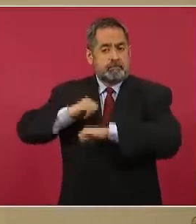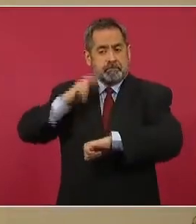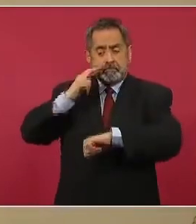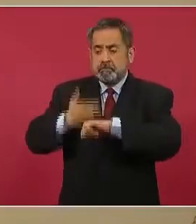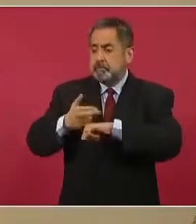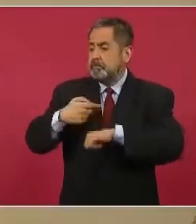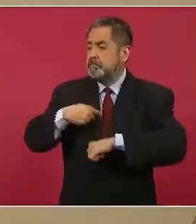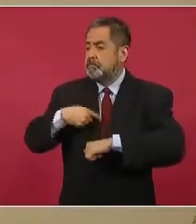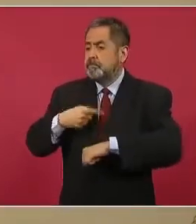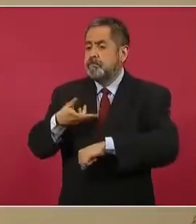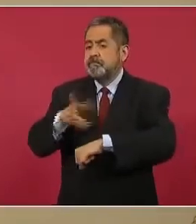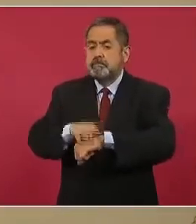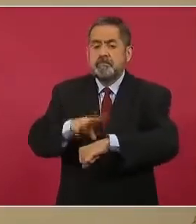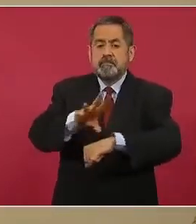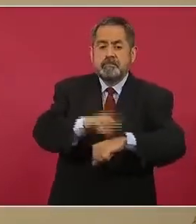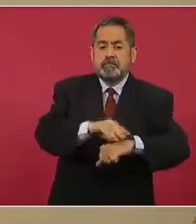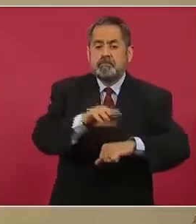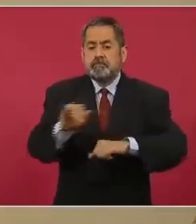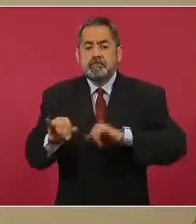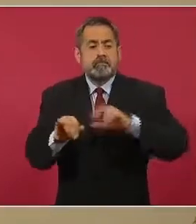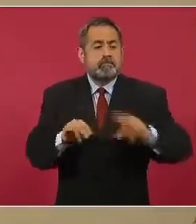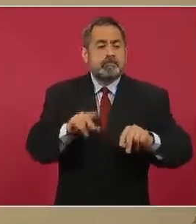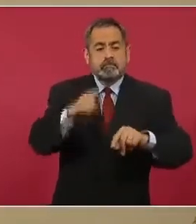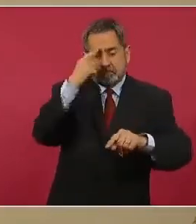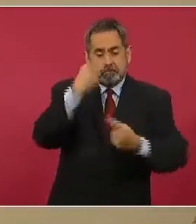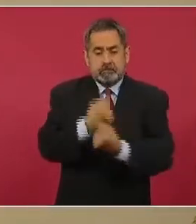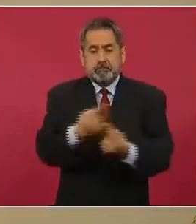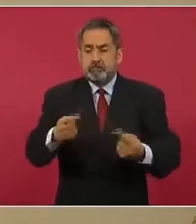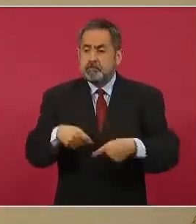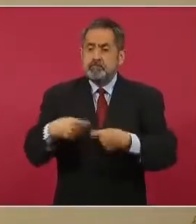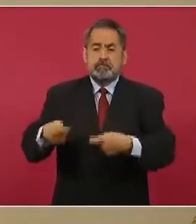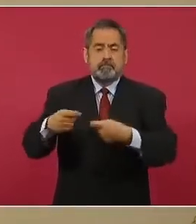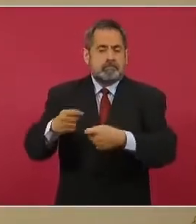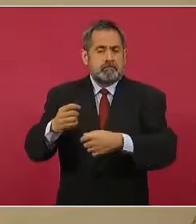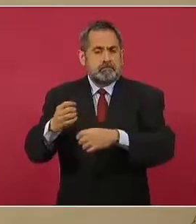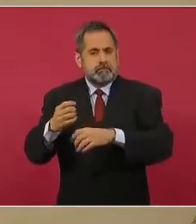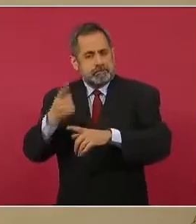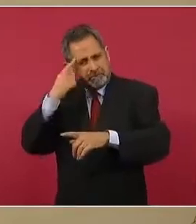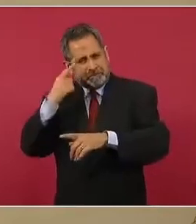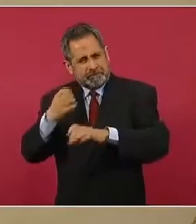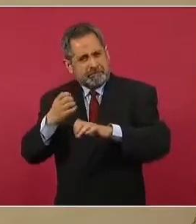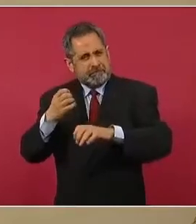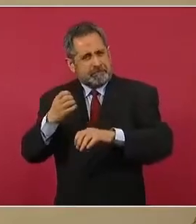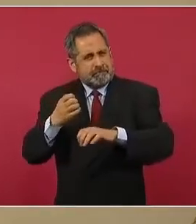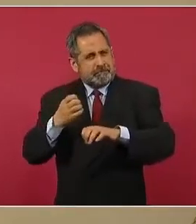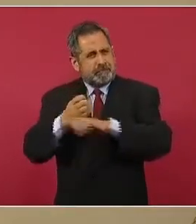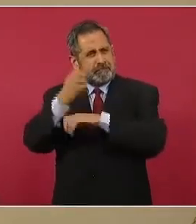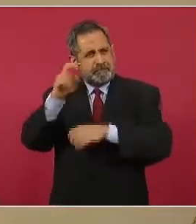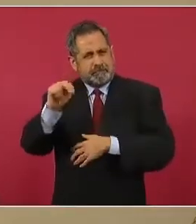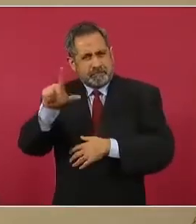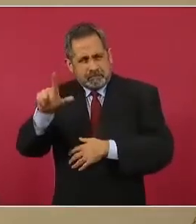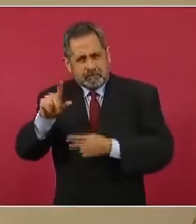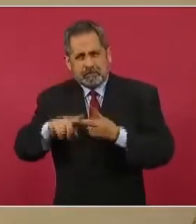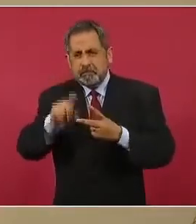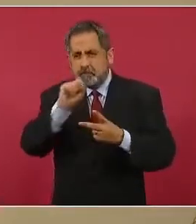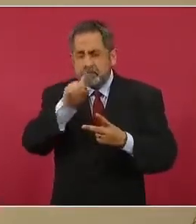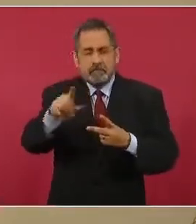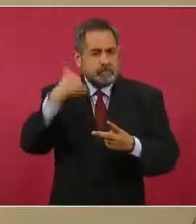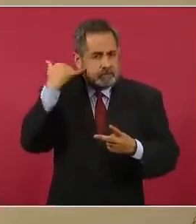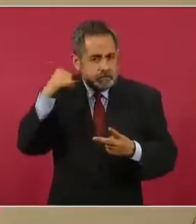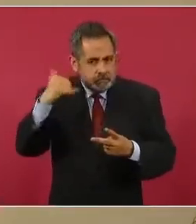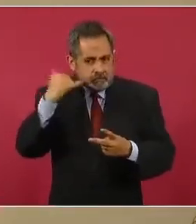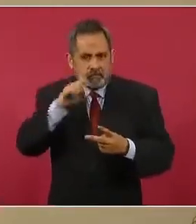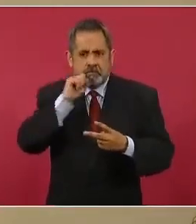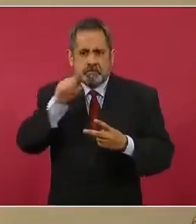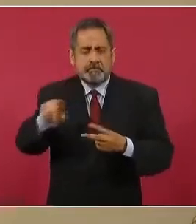todos. Este reportaje se trata sobre cómo, en el caso de Nuevo León y otros estados, utilizan a los